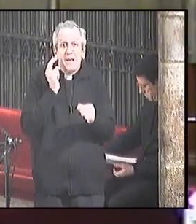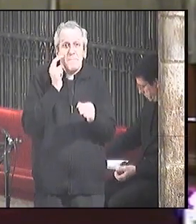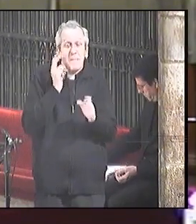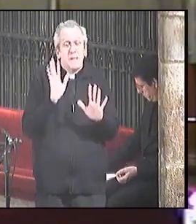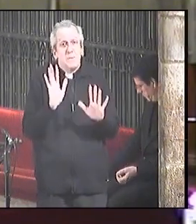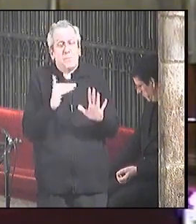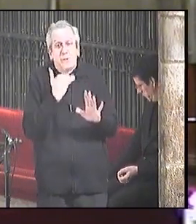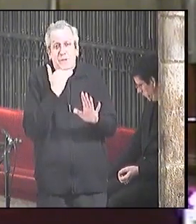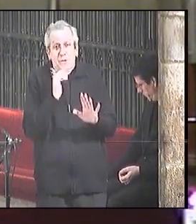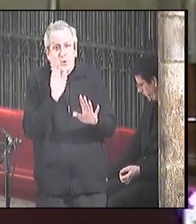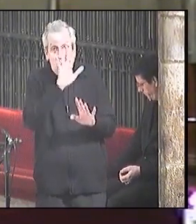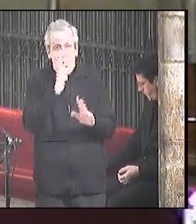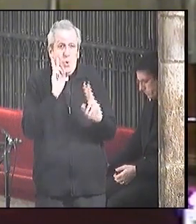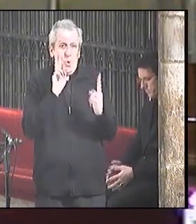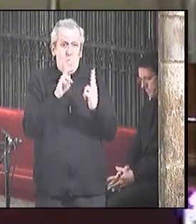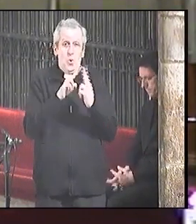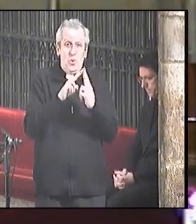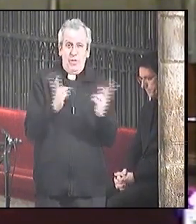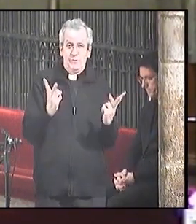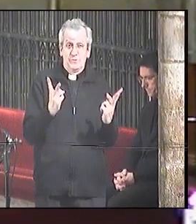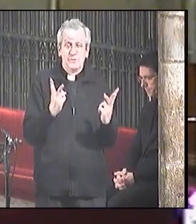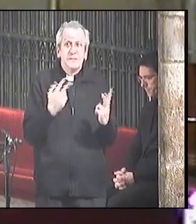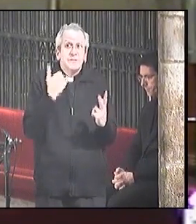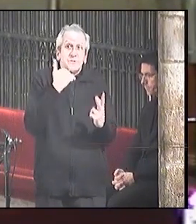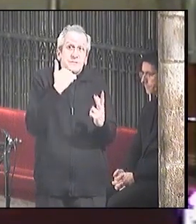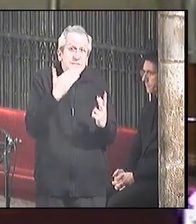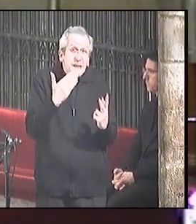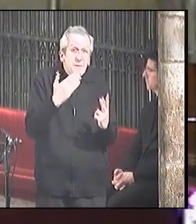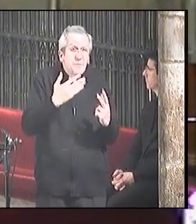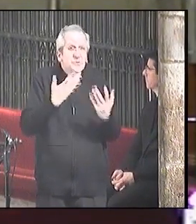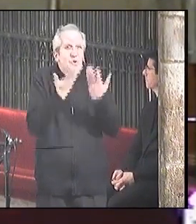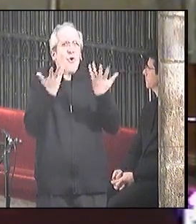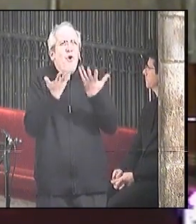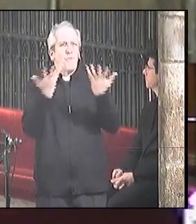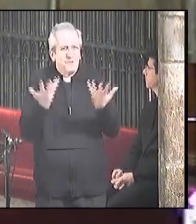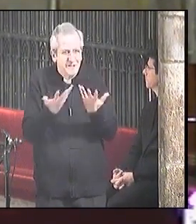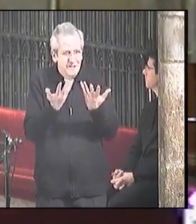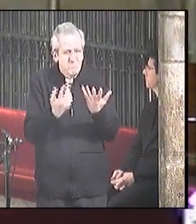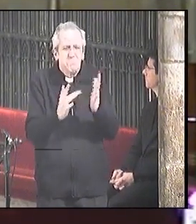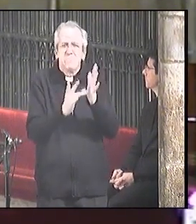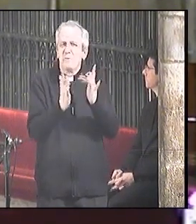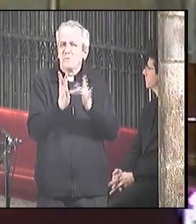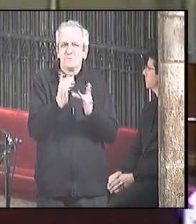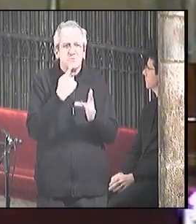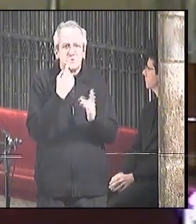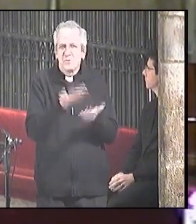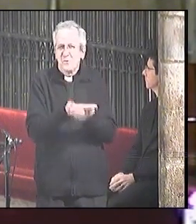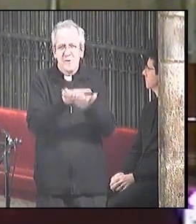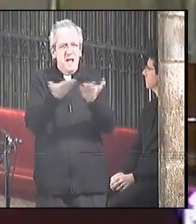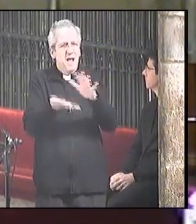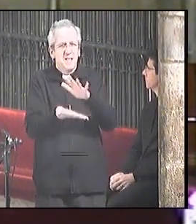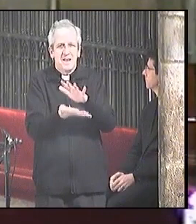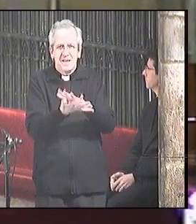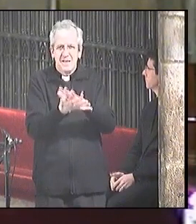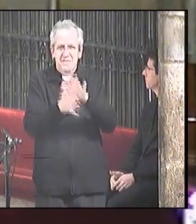lo conocemos. Lo desconocido nos da miedo. Pero Jesús nos lo dice con una paz. Yo soy la resurrección y la